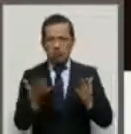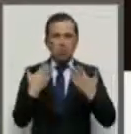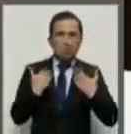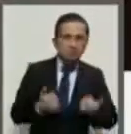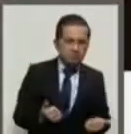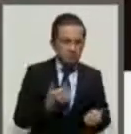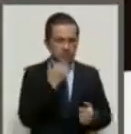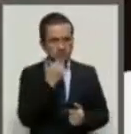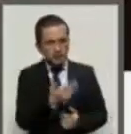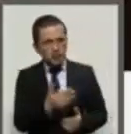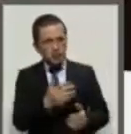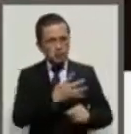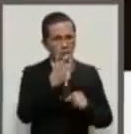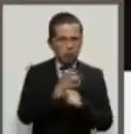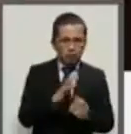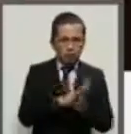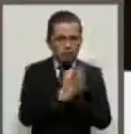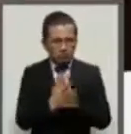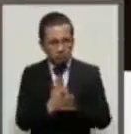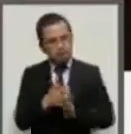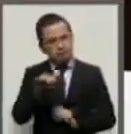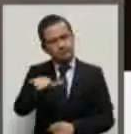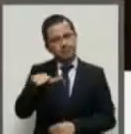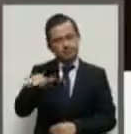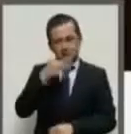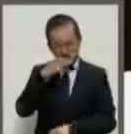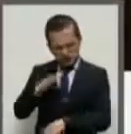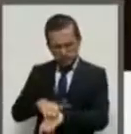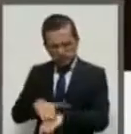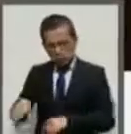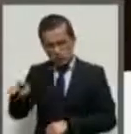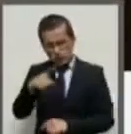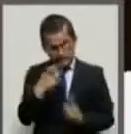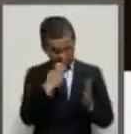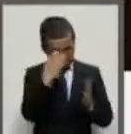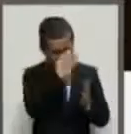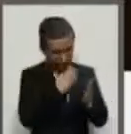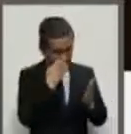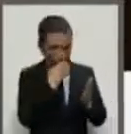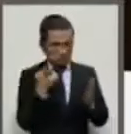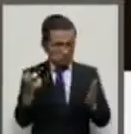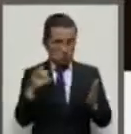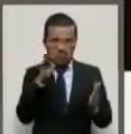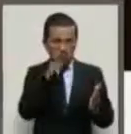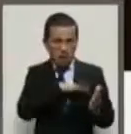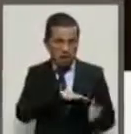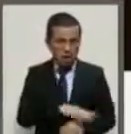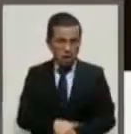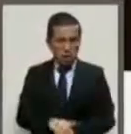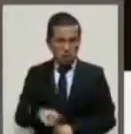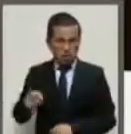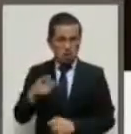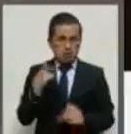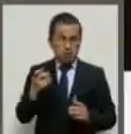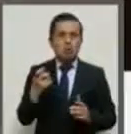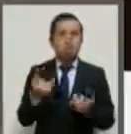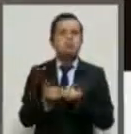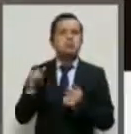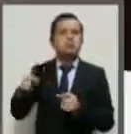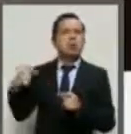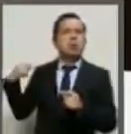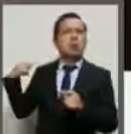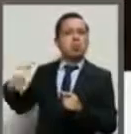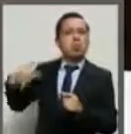les aclaramos que están revisando mal este proyecto. Siguen en la misma inercia que durante